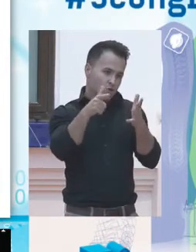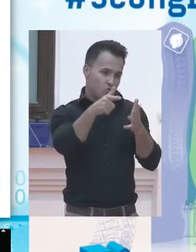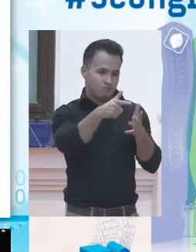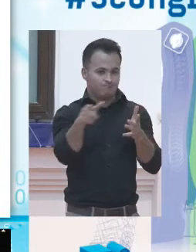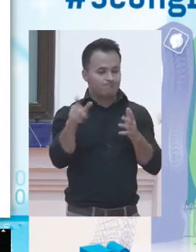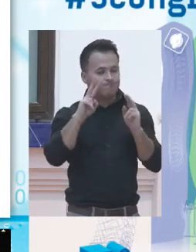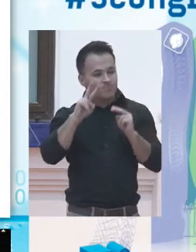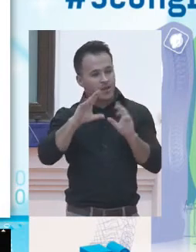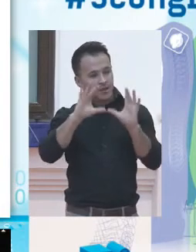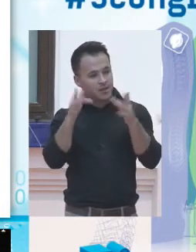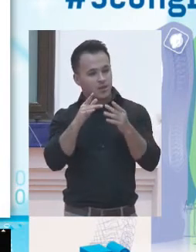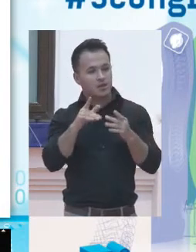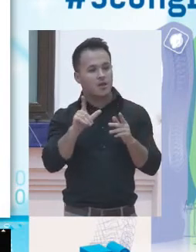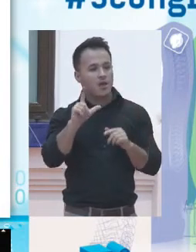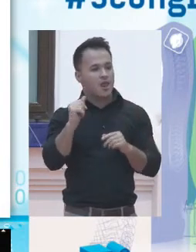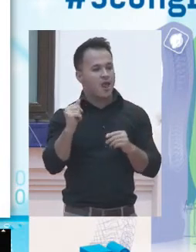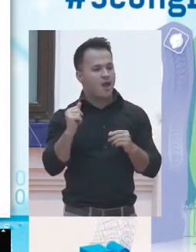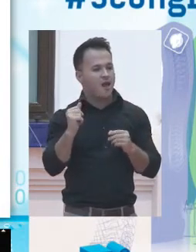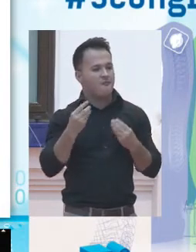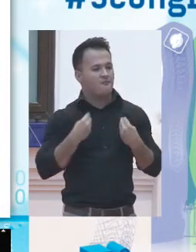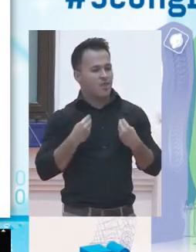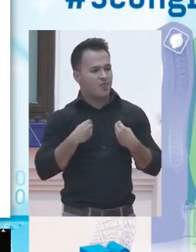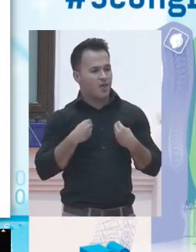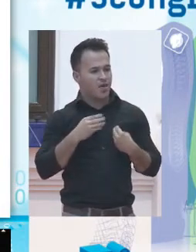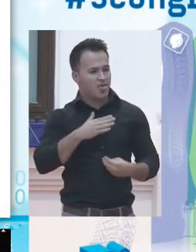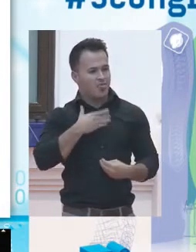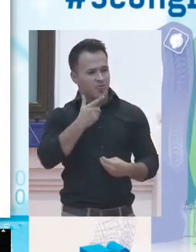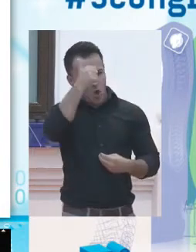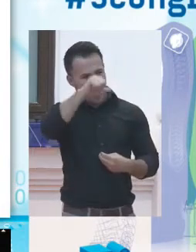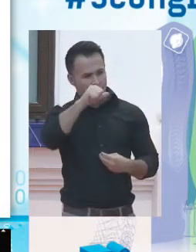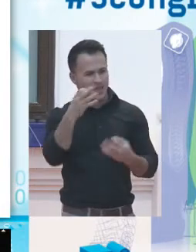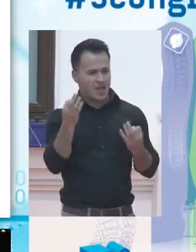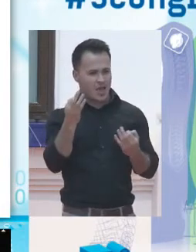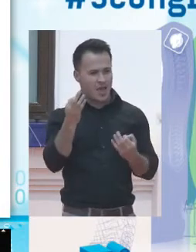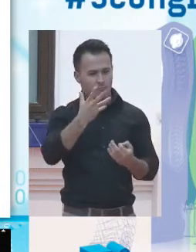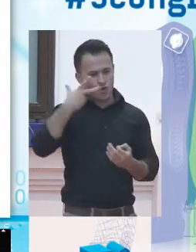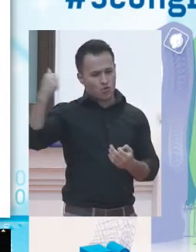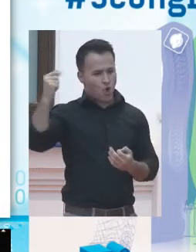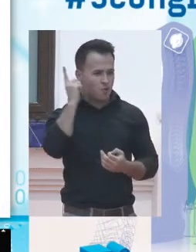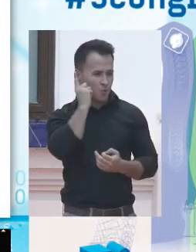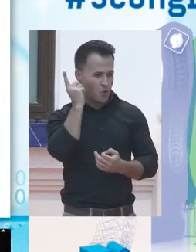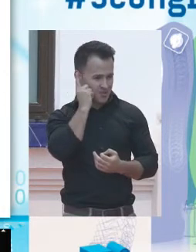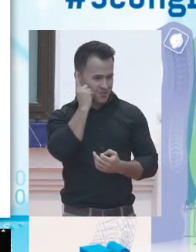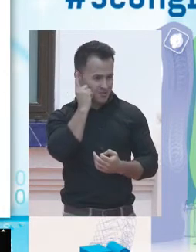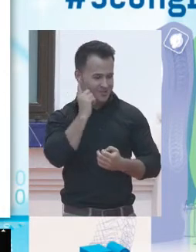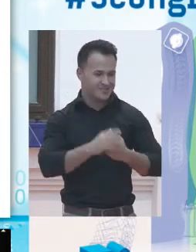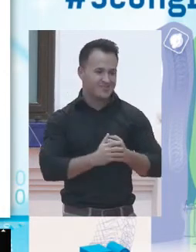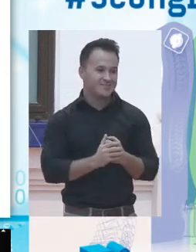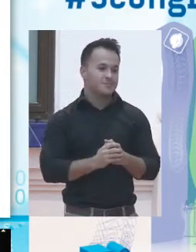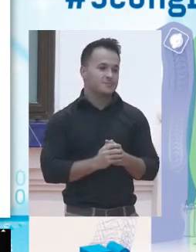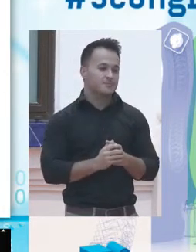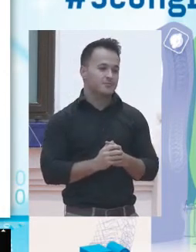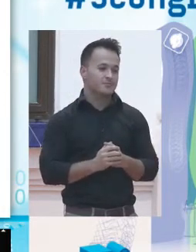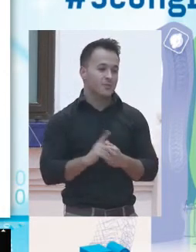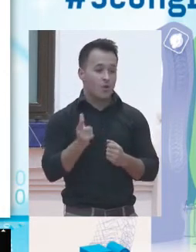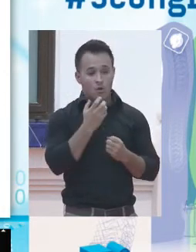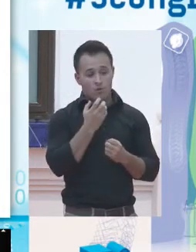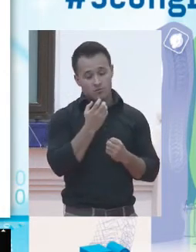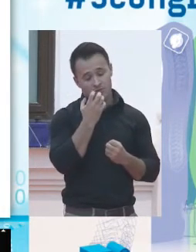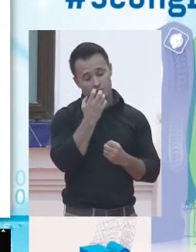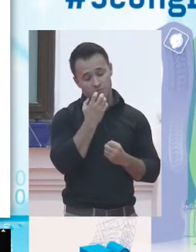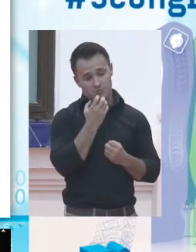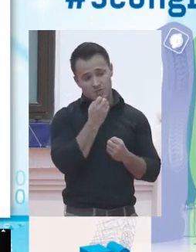llama La vida del hombre que me robó el móvil, que es The Life of the Man Who Stole My Phone.com, que cuenta la historia